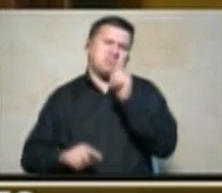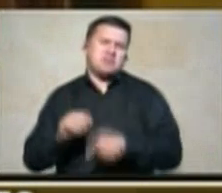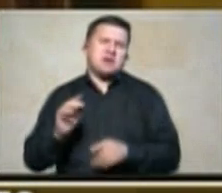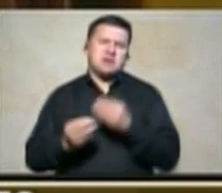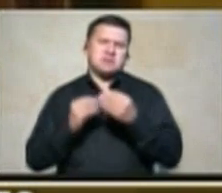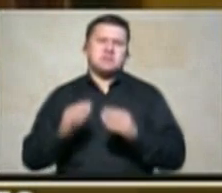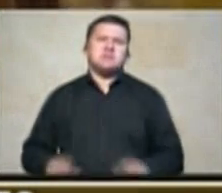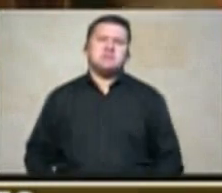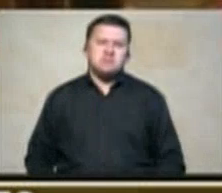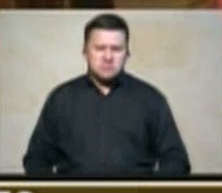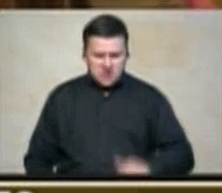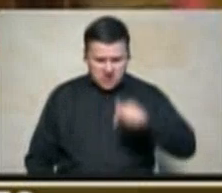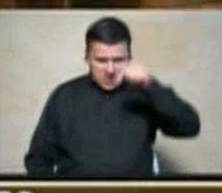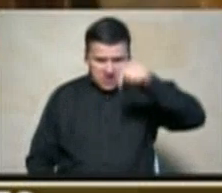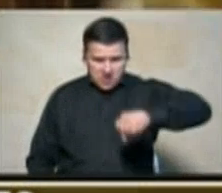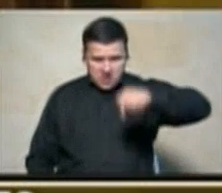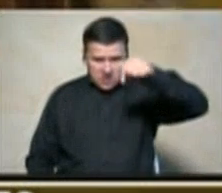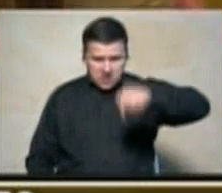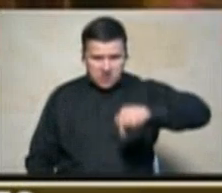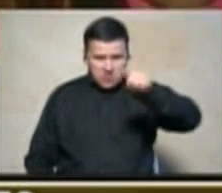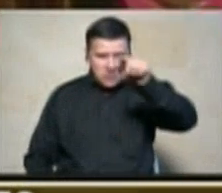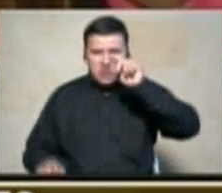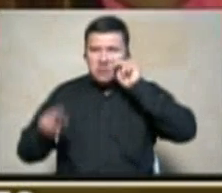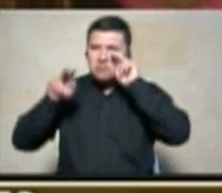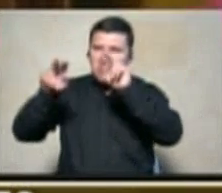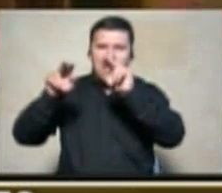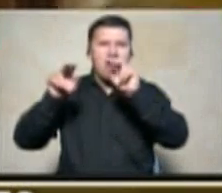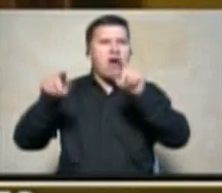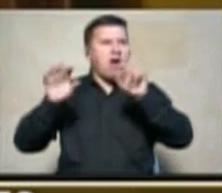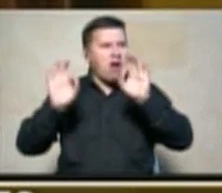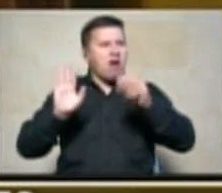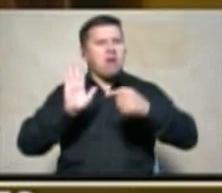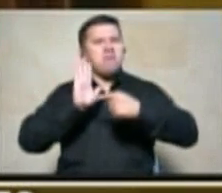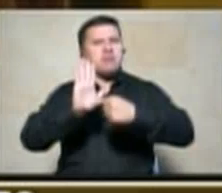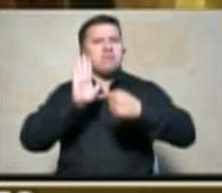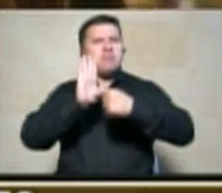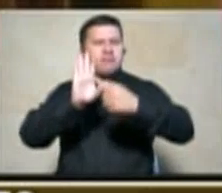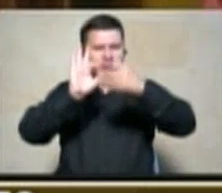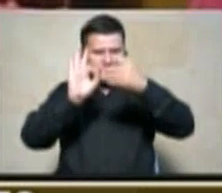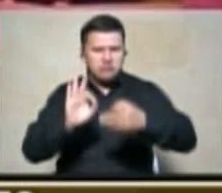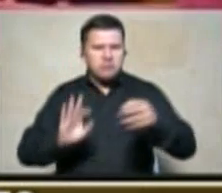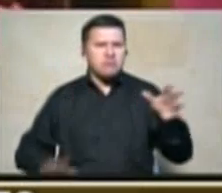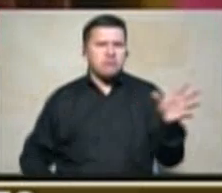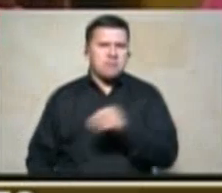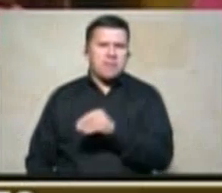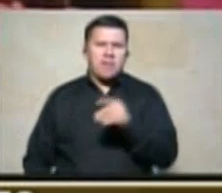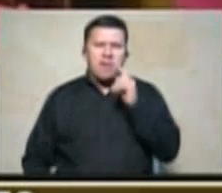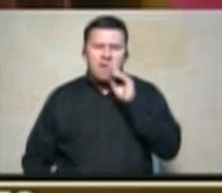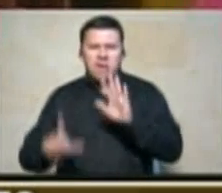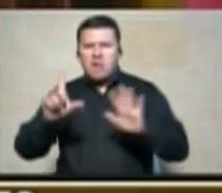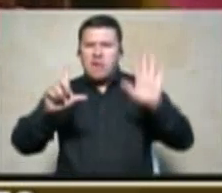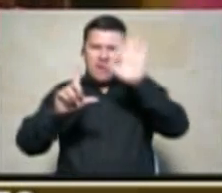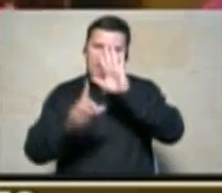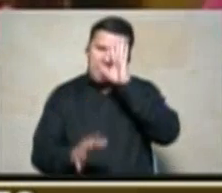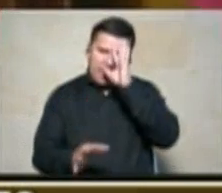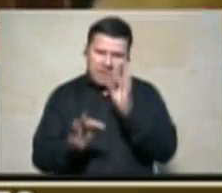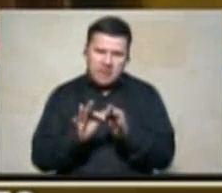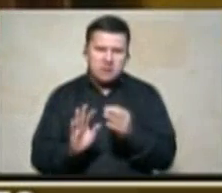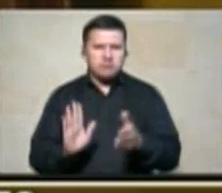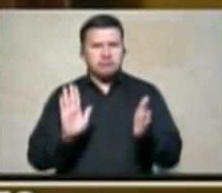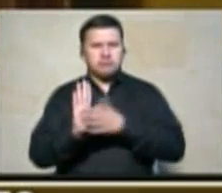demostrado. Todos esos videos dan fe, dan muestra de las arbitrariedades,